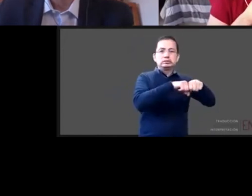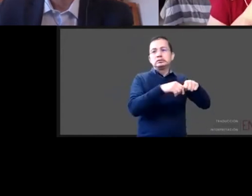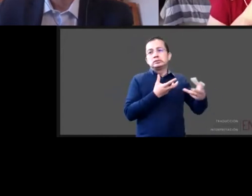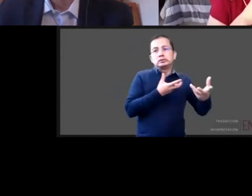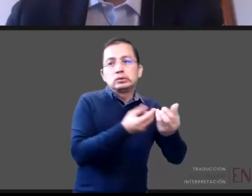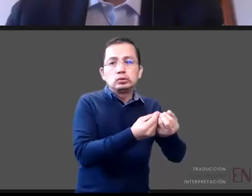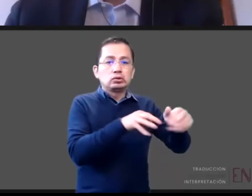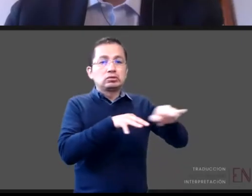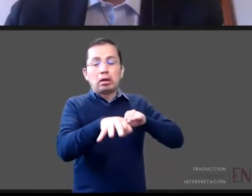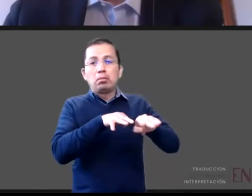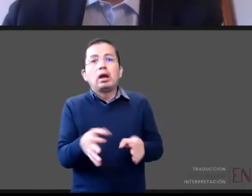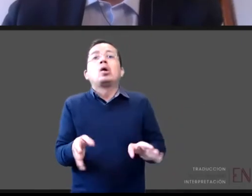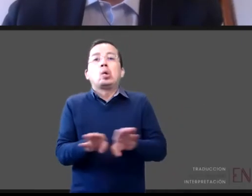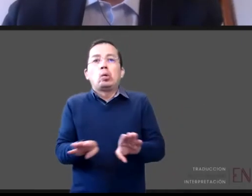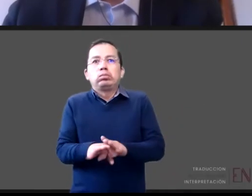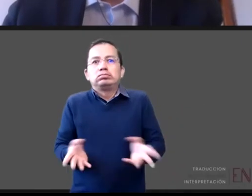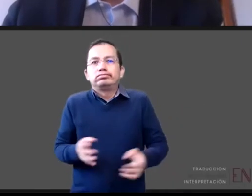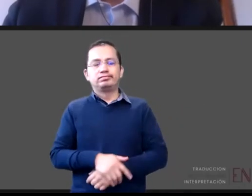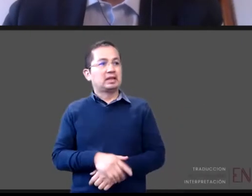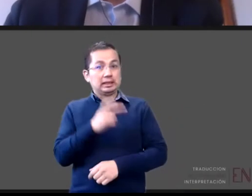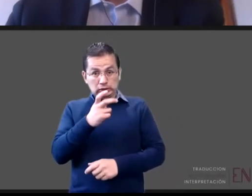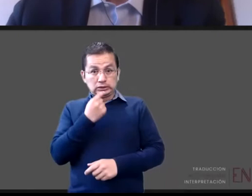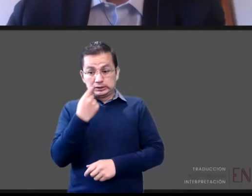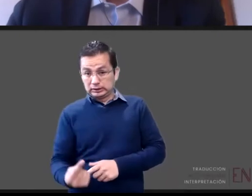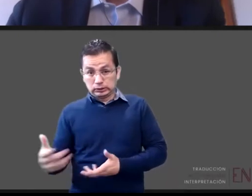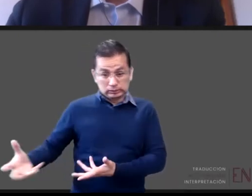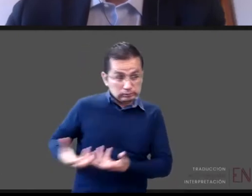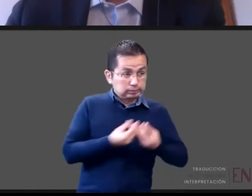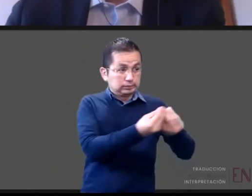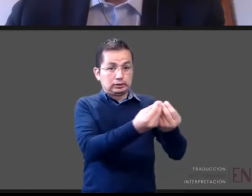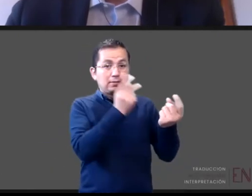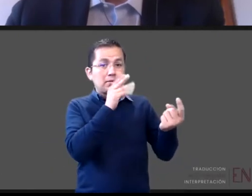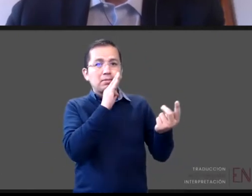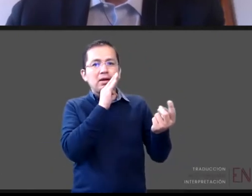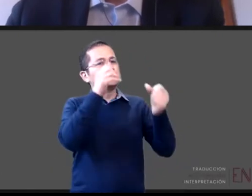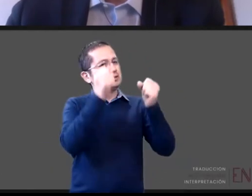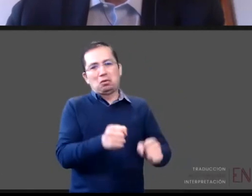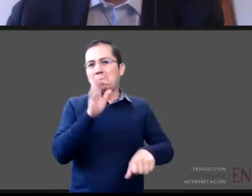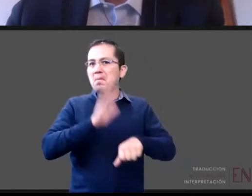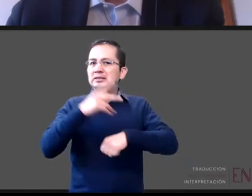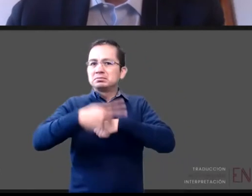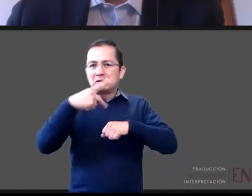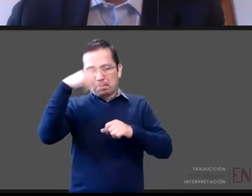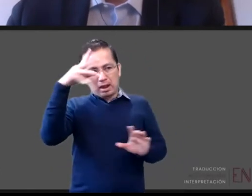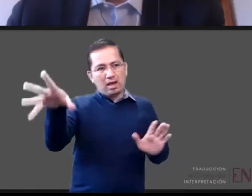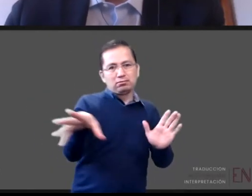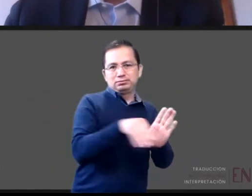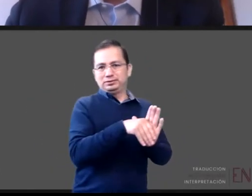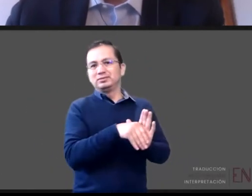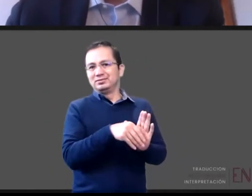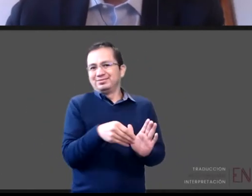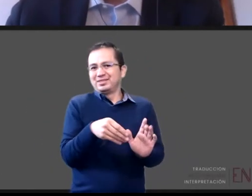por supuesto, va a incrementar pues, el riesgo de contagio de las niñas y niños más pequeños, que como sabemos no están exentos de la enfermedad.